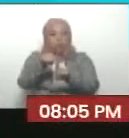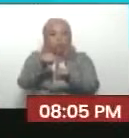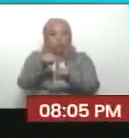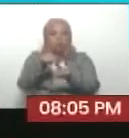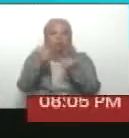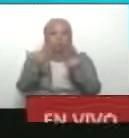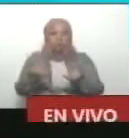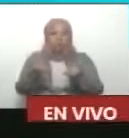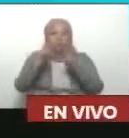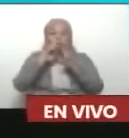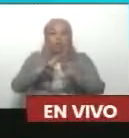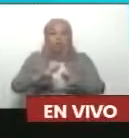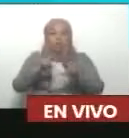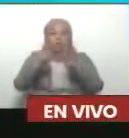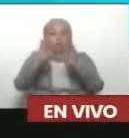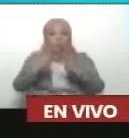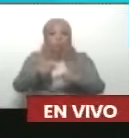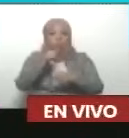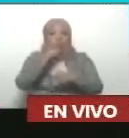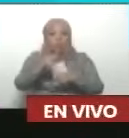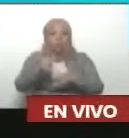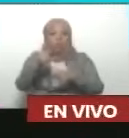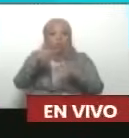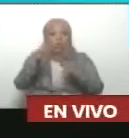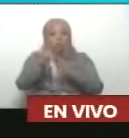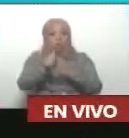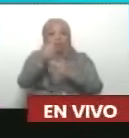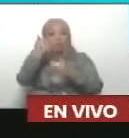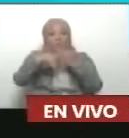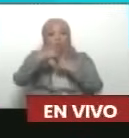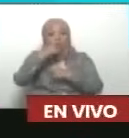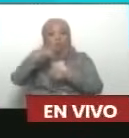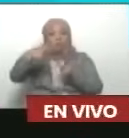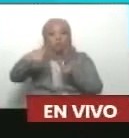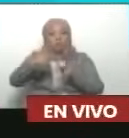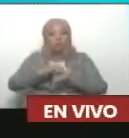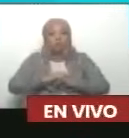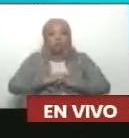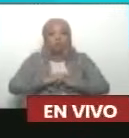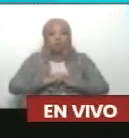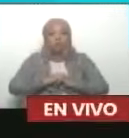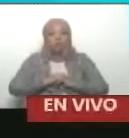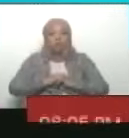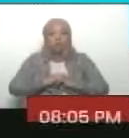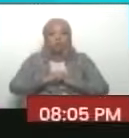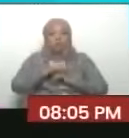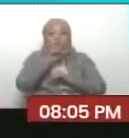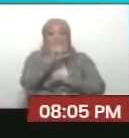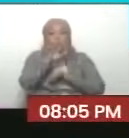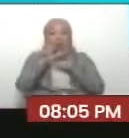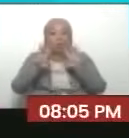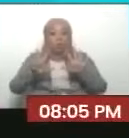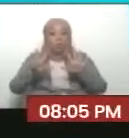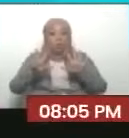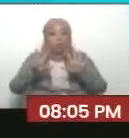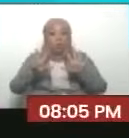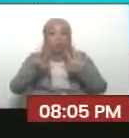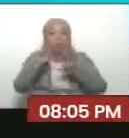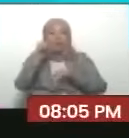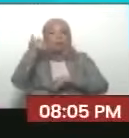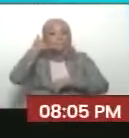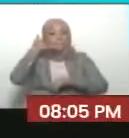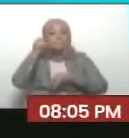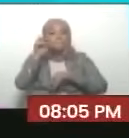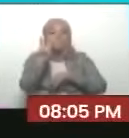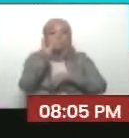Al final resultó una, que fue la elegida por ustedes. La línea 58 de la Ven